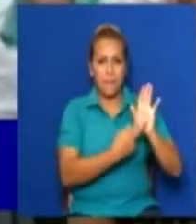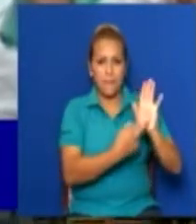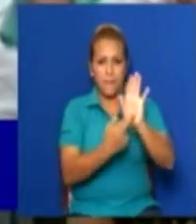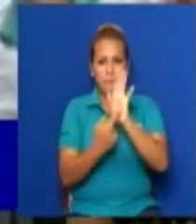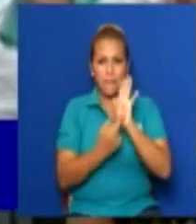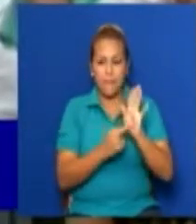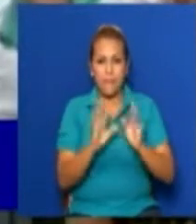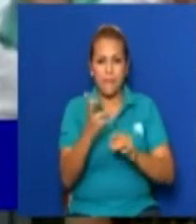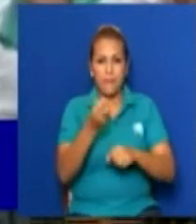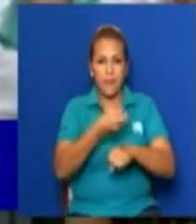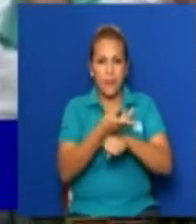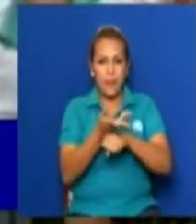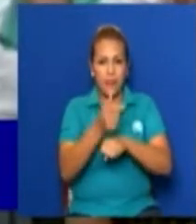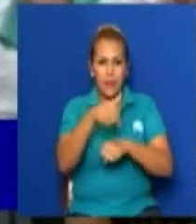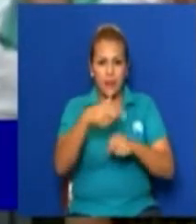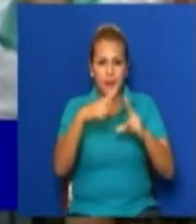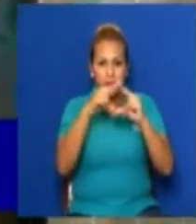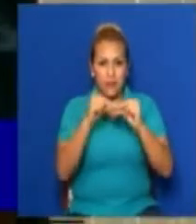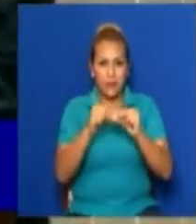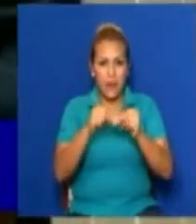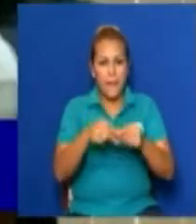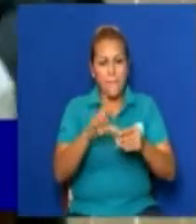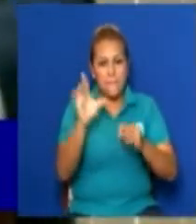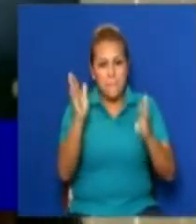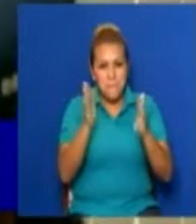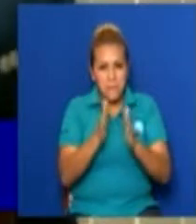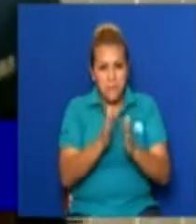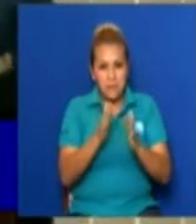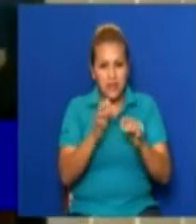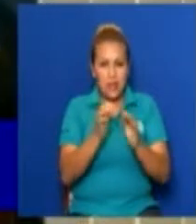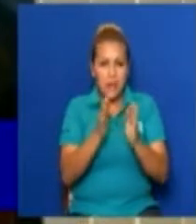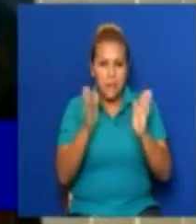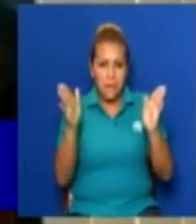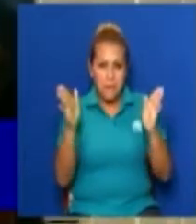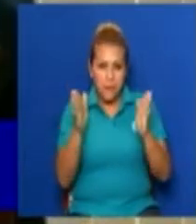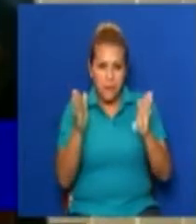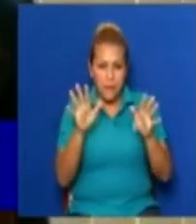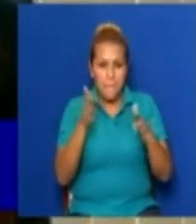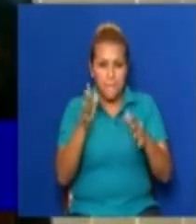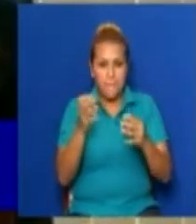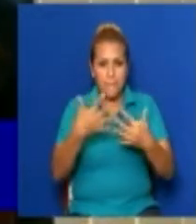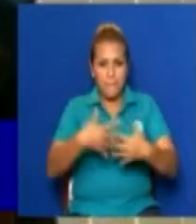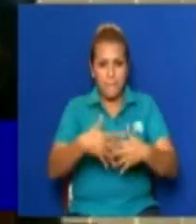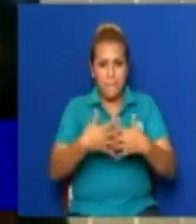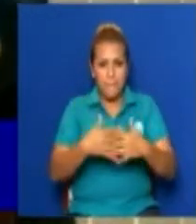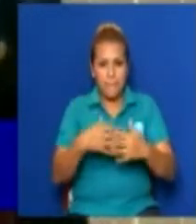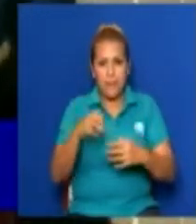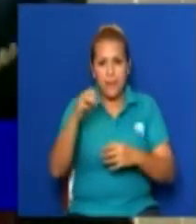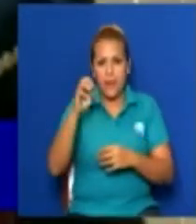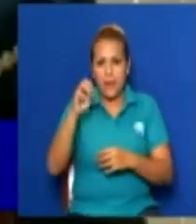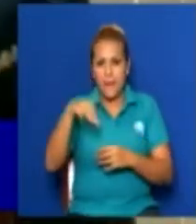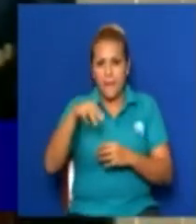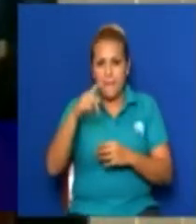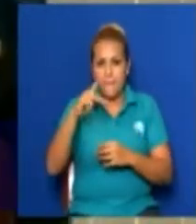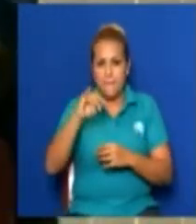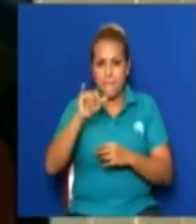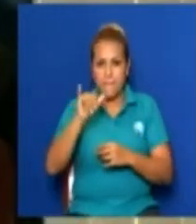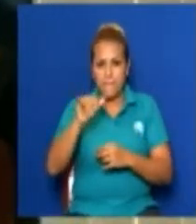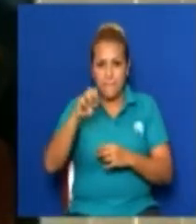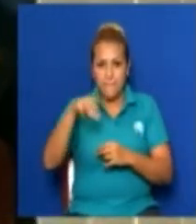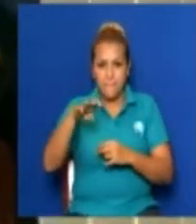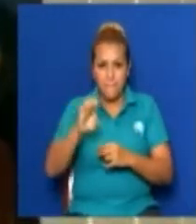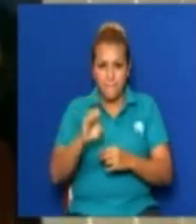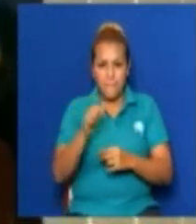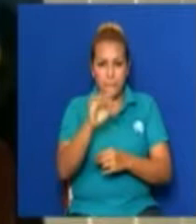Consejo Nicaragüense de la Pequeña y Mediana Empresa con UNIMIPYME, A todos y todas, en nombre de